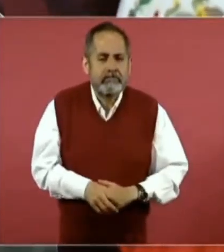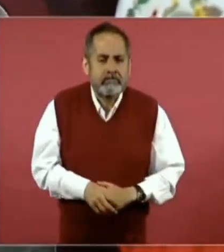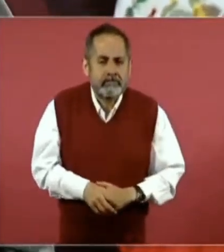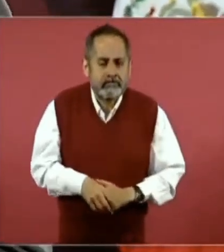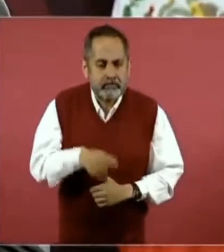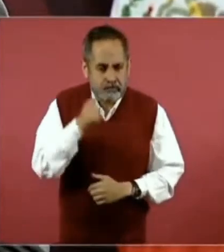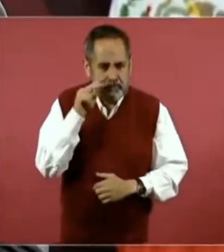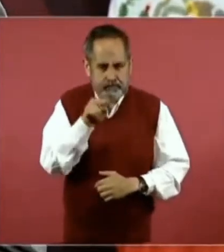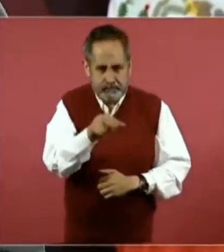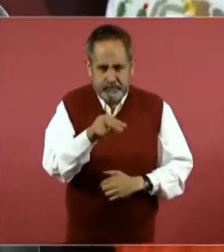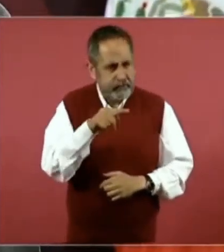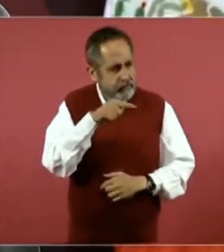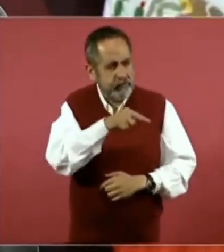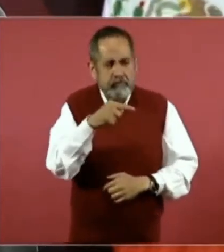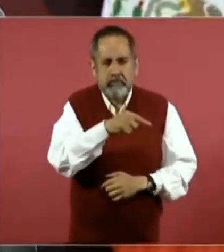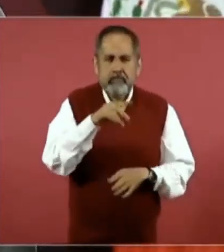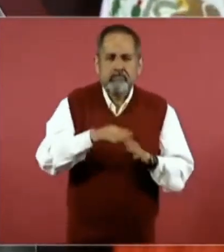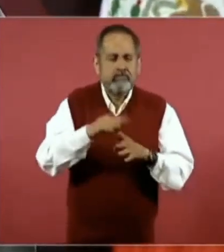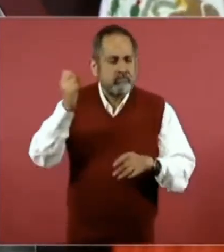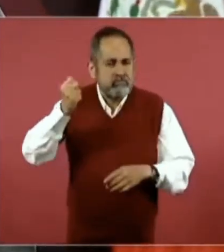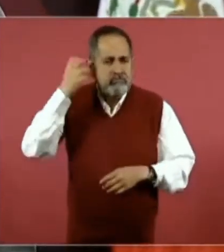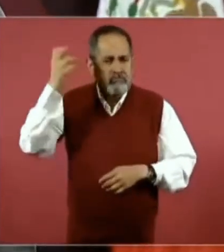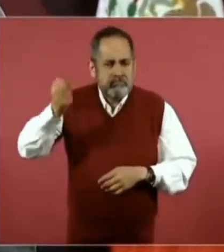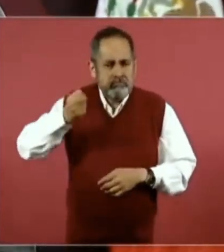vean los discursos